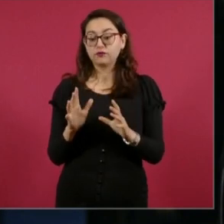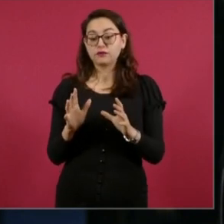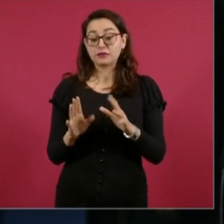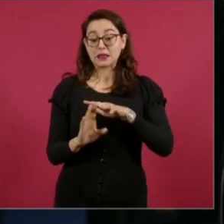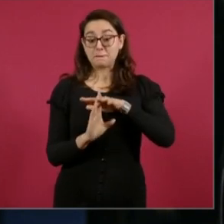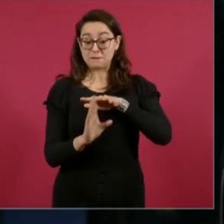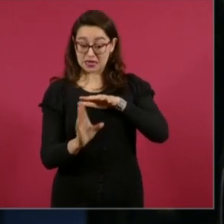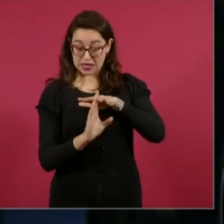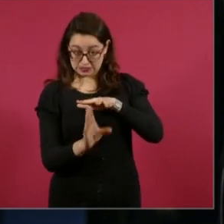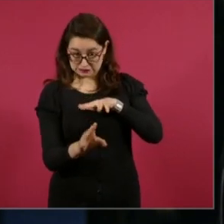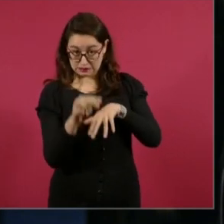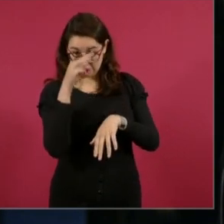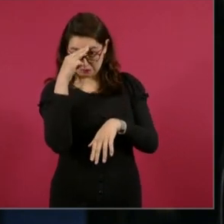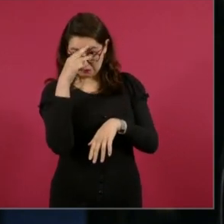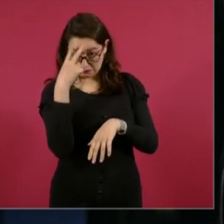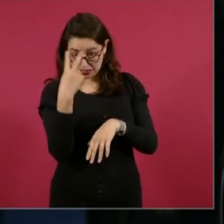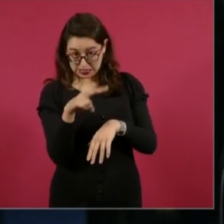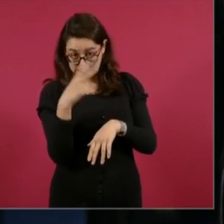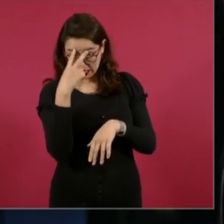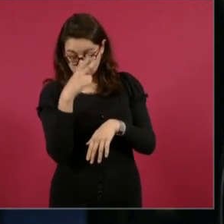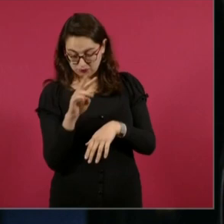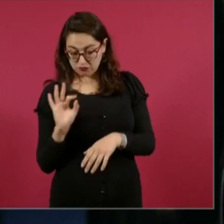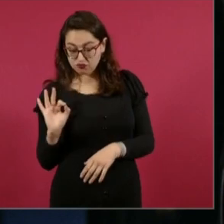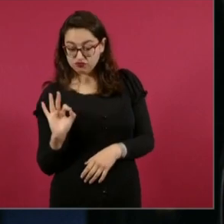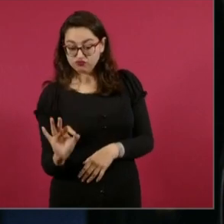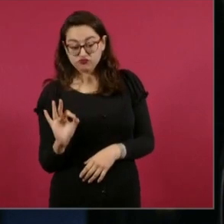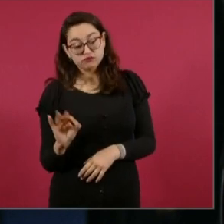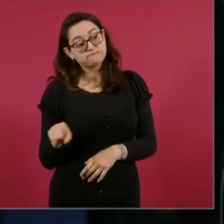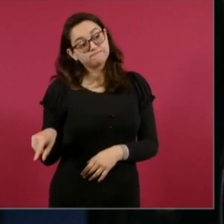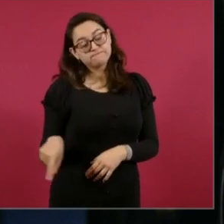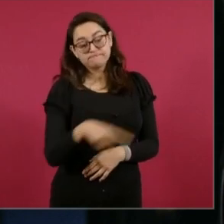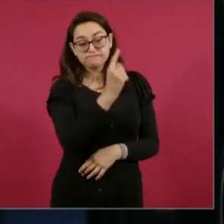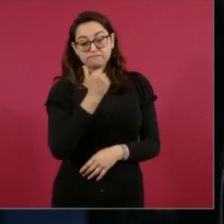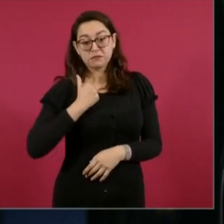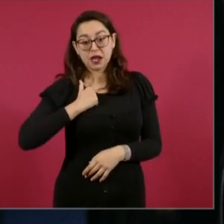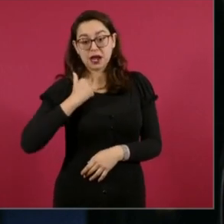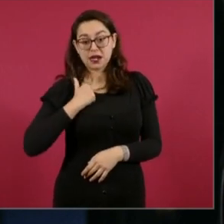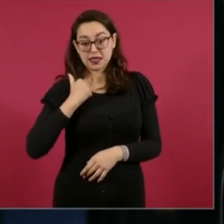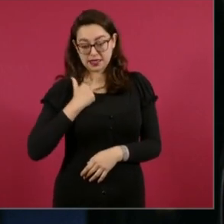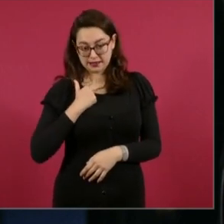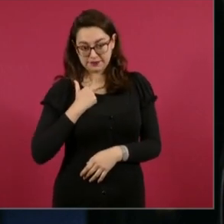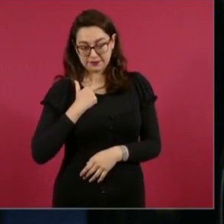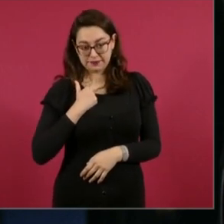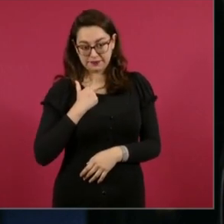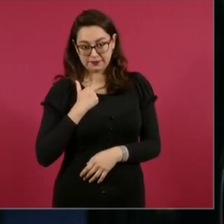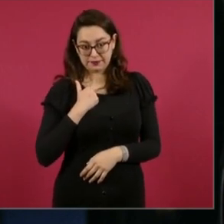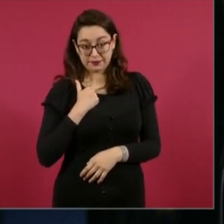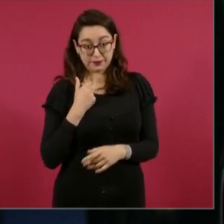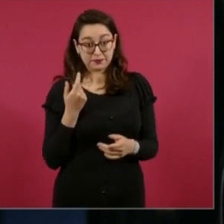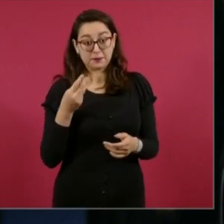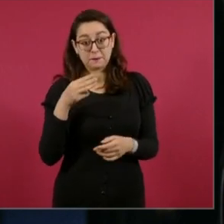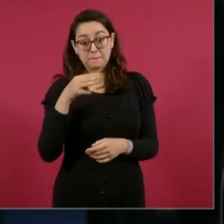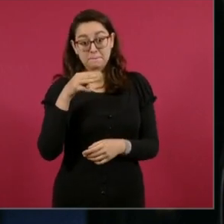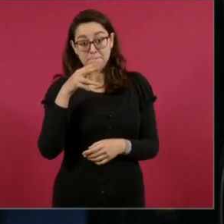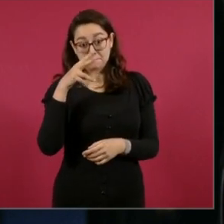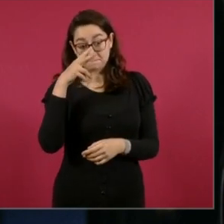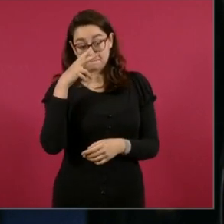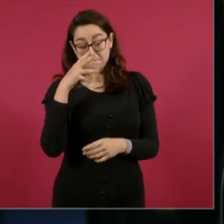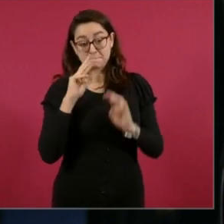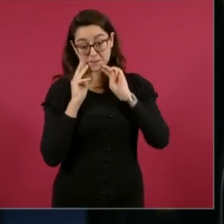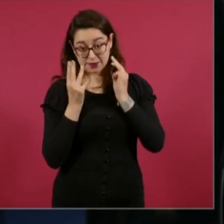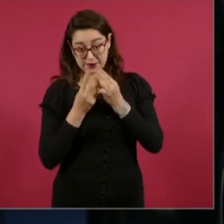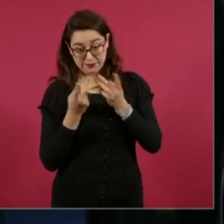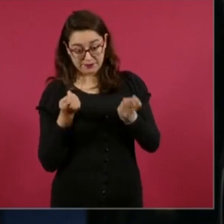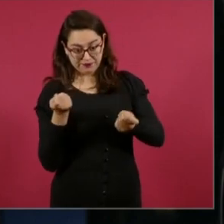información al respecto. De hecho, esto ha hecho incluso que el gobierno canadiense esté pensando de nuevo en imponer la visa, que ya no